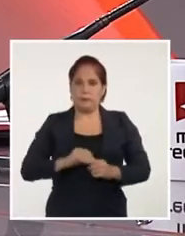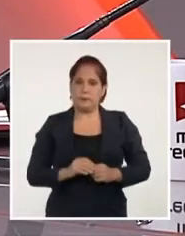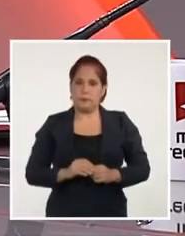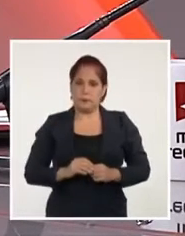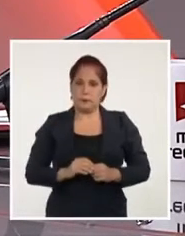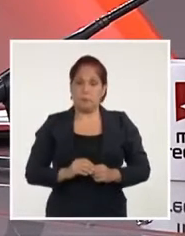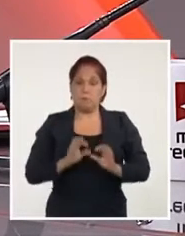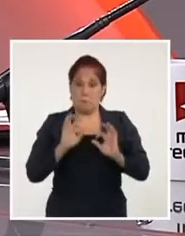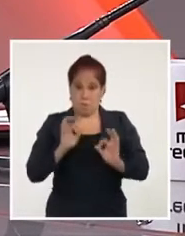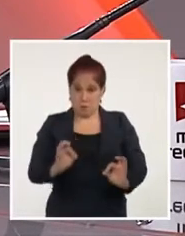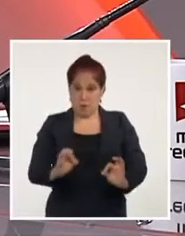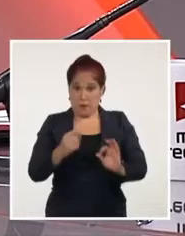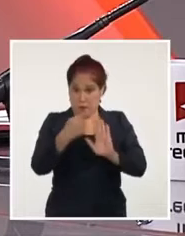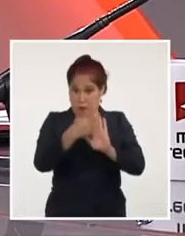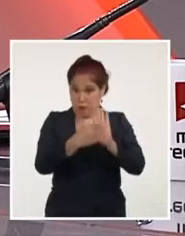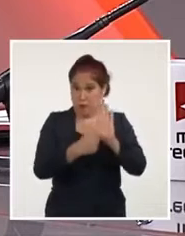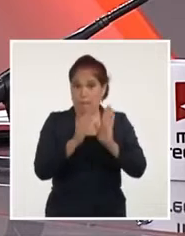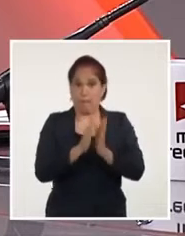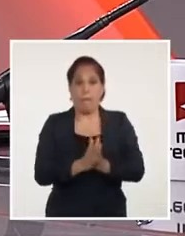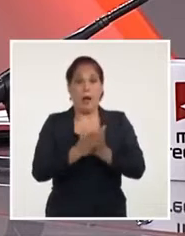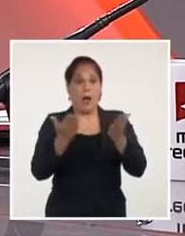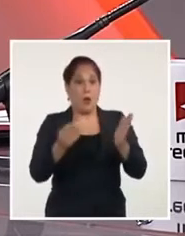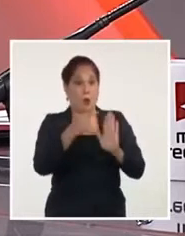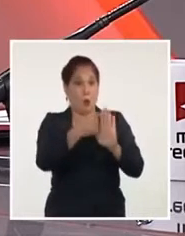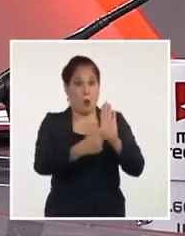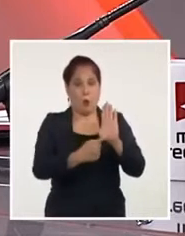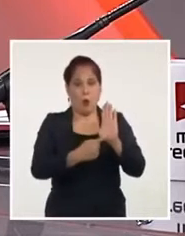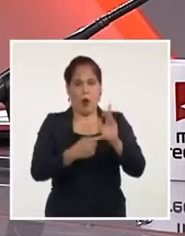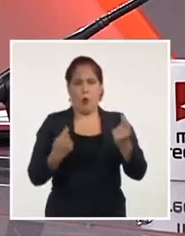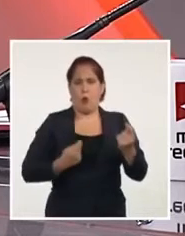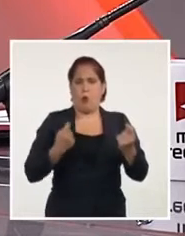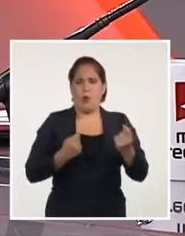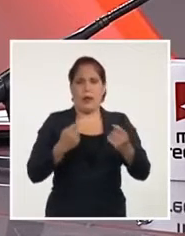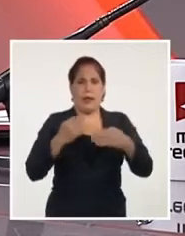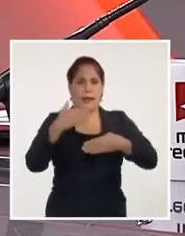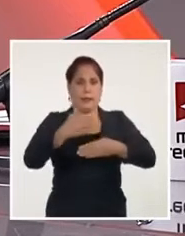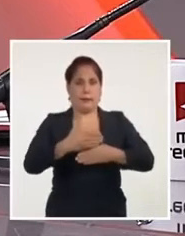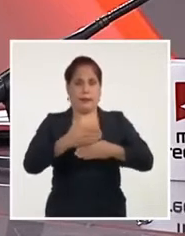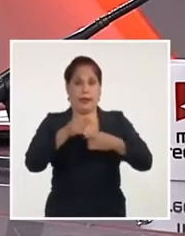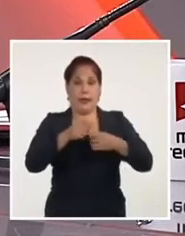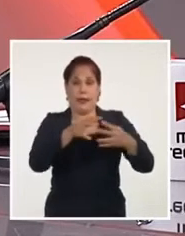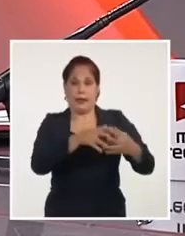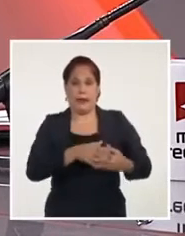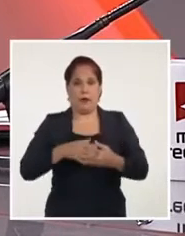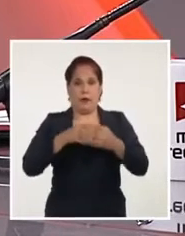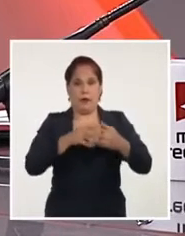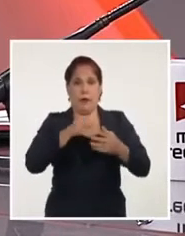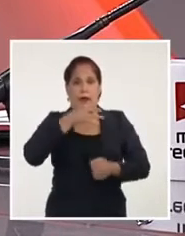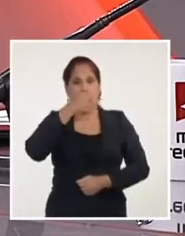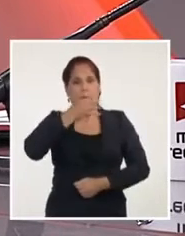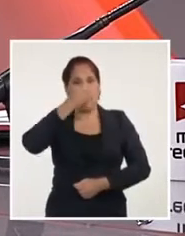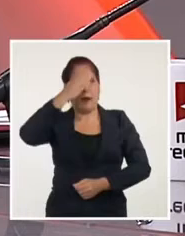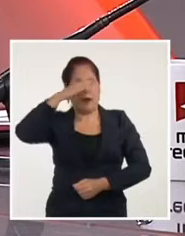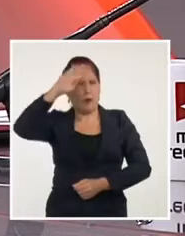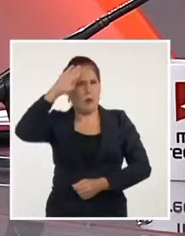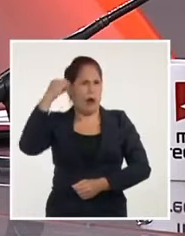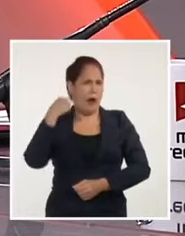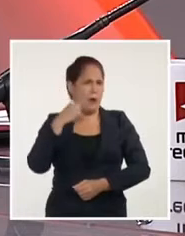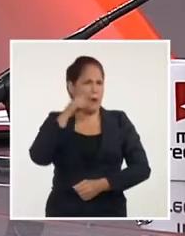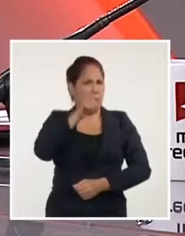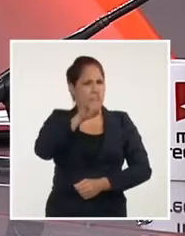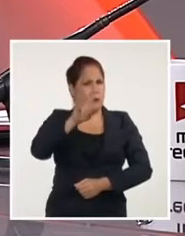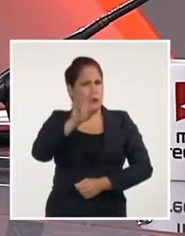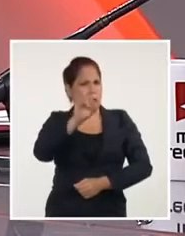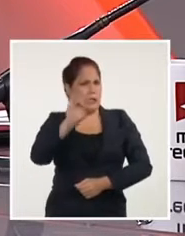esas, en ese manual se habla de las guerras limitadas que ha desarrollado Estados Unidos y habla de Cuba, la etapa de los años 60 y cómo eso es